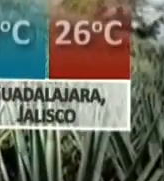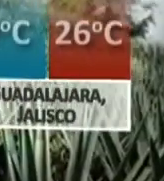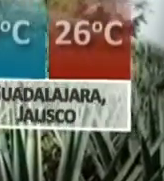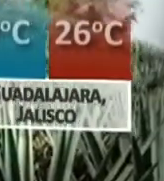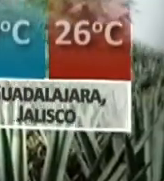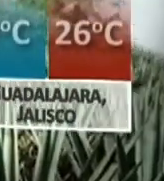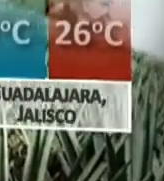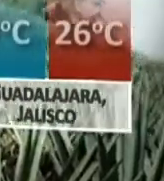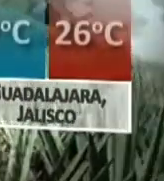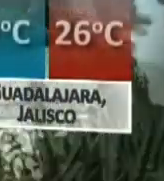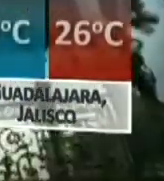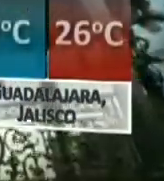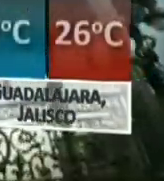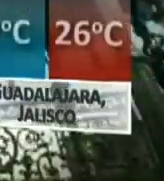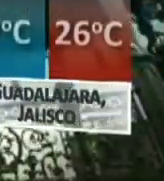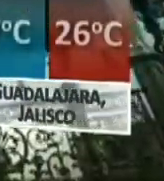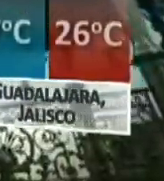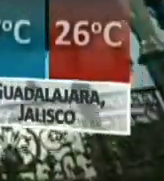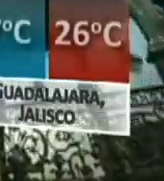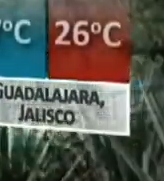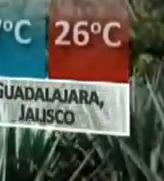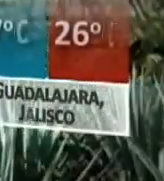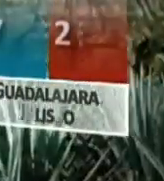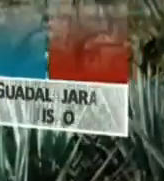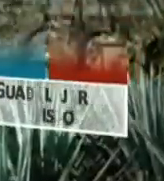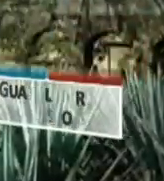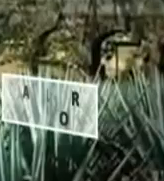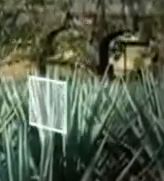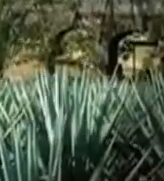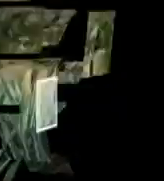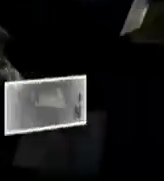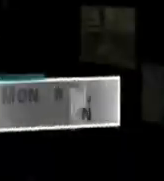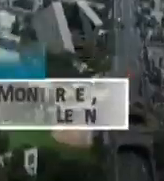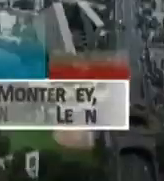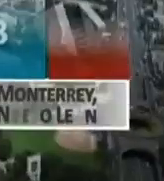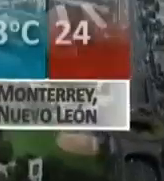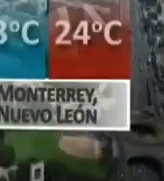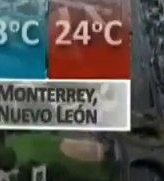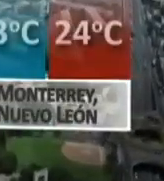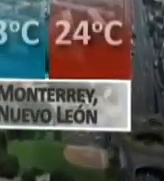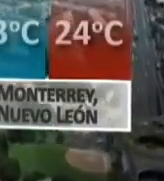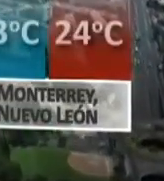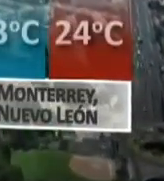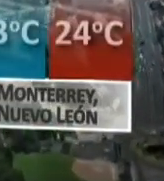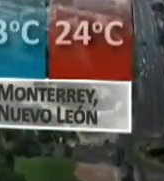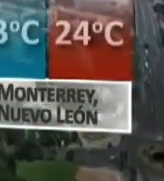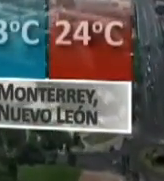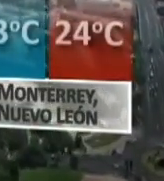We'll be right back.